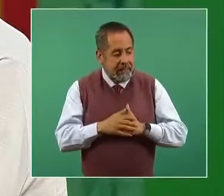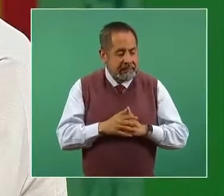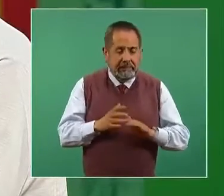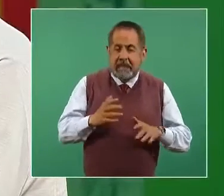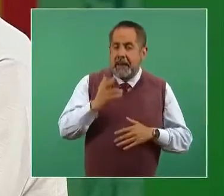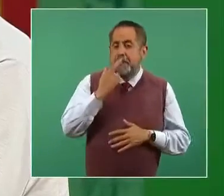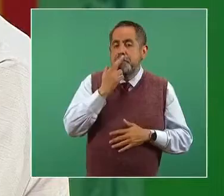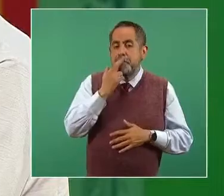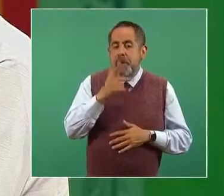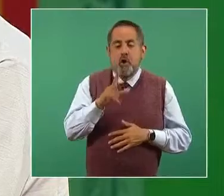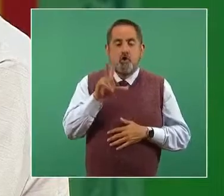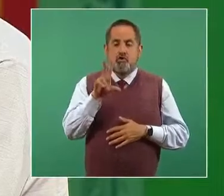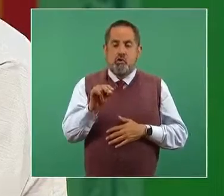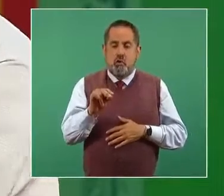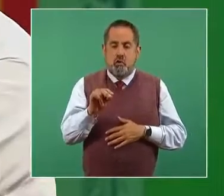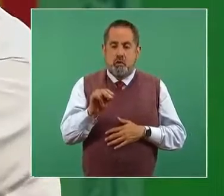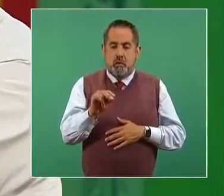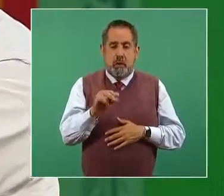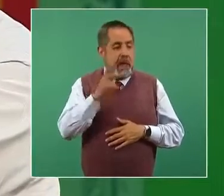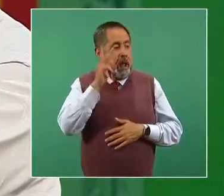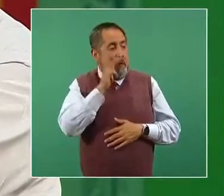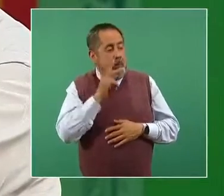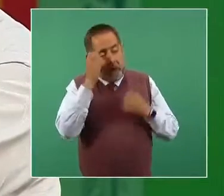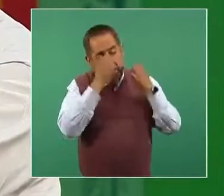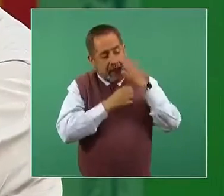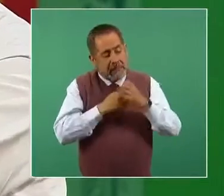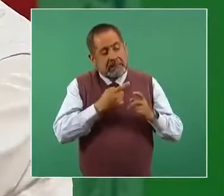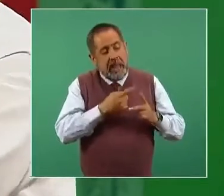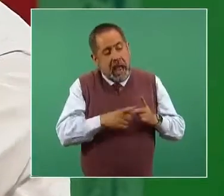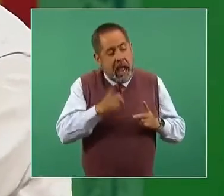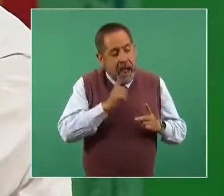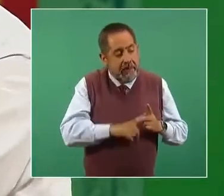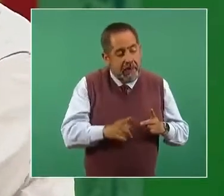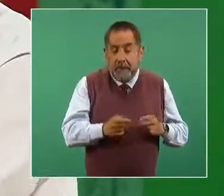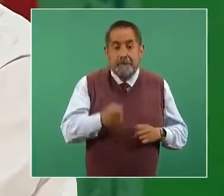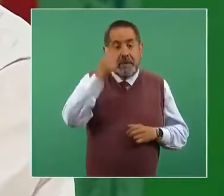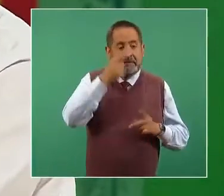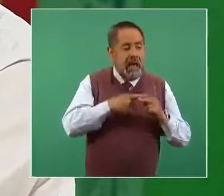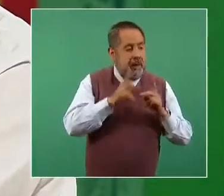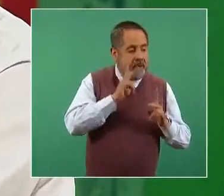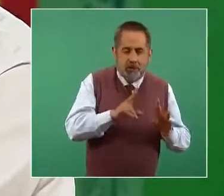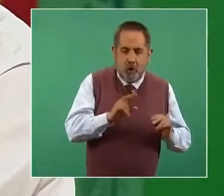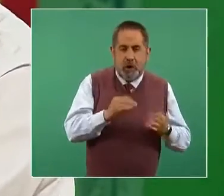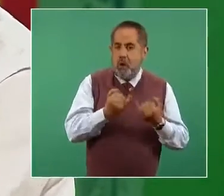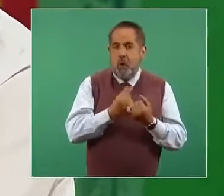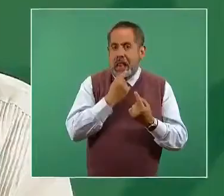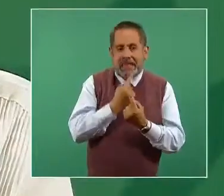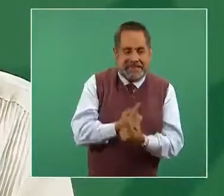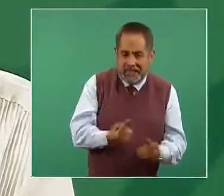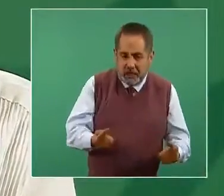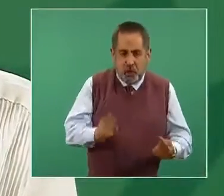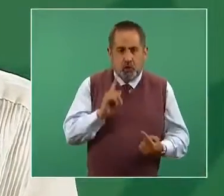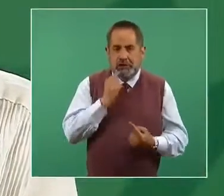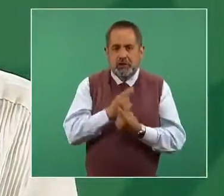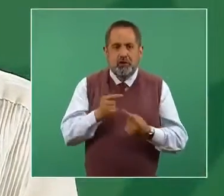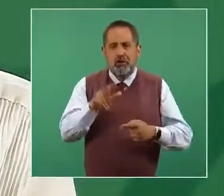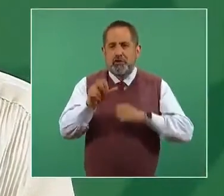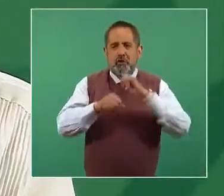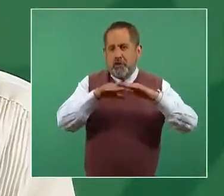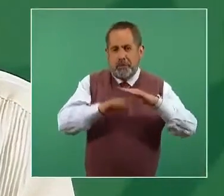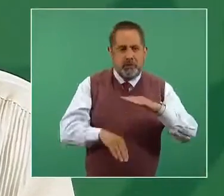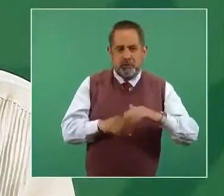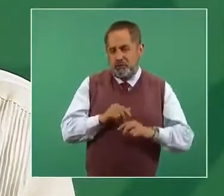mujeres embarazadas en los ensayos clínicos iniciales, lo mismo que no se tienen niños y niñas o menores de edad en